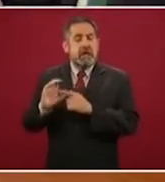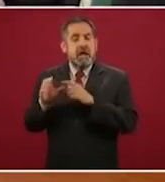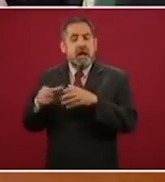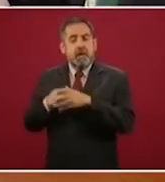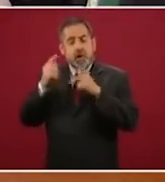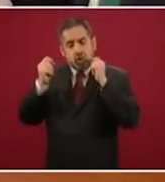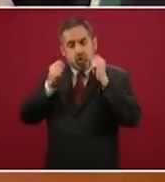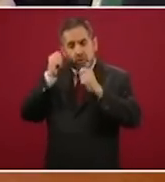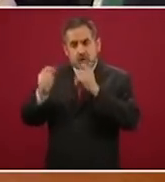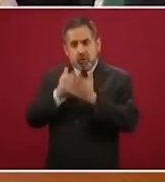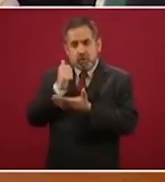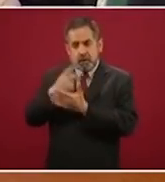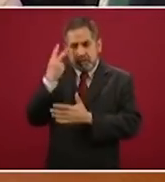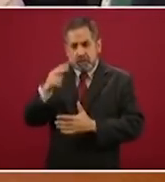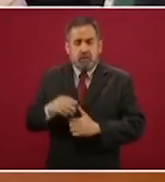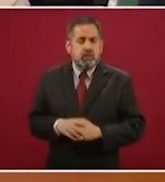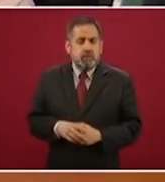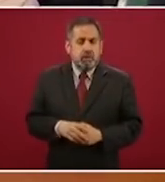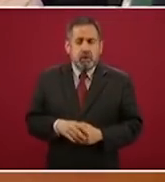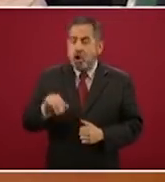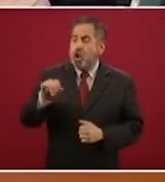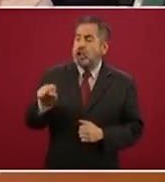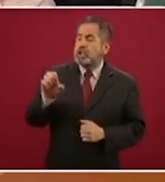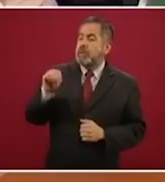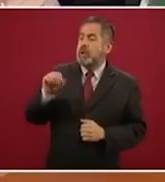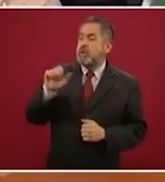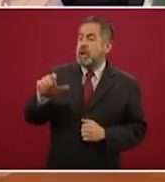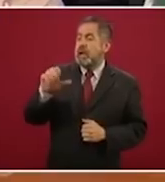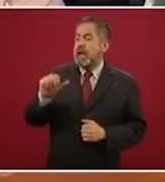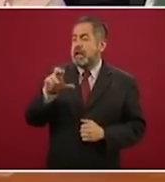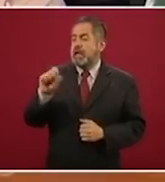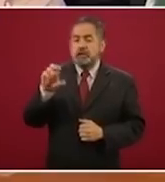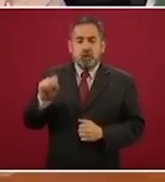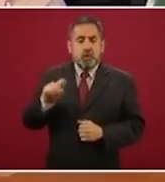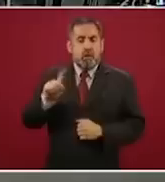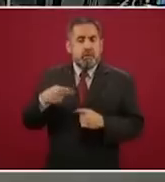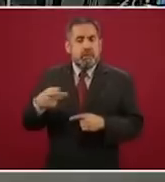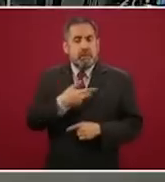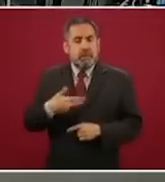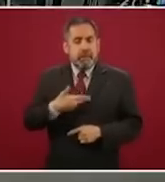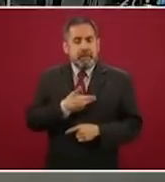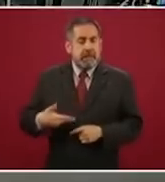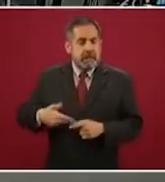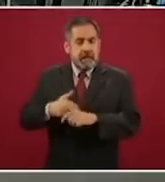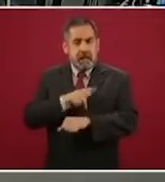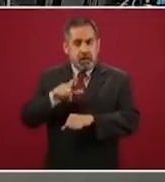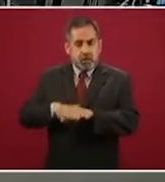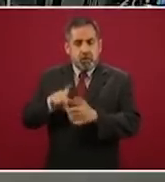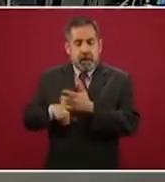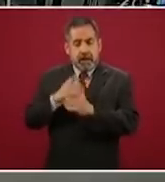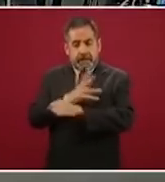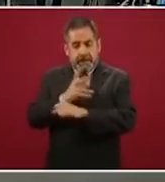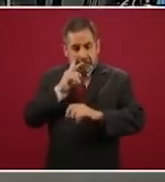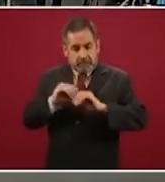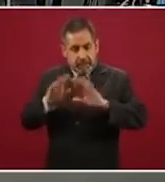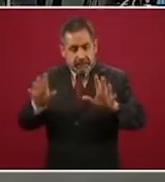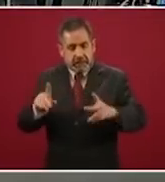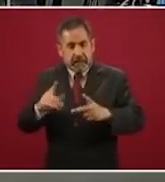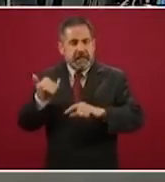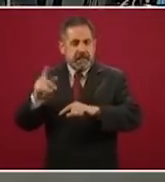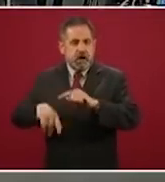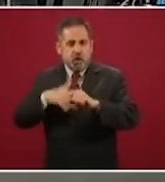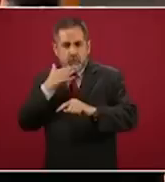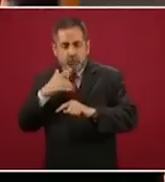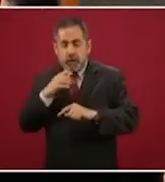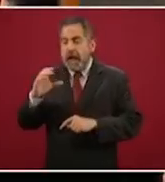y Turismo de la Ciudad de México, José Manuel Sánchez Carranco, vicepresidente nacional de Transparencia y Anticorrupción